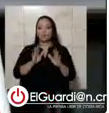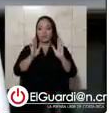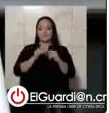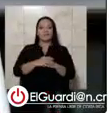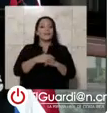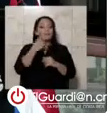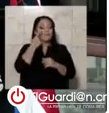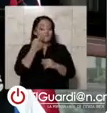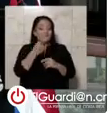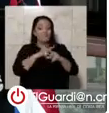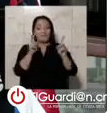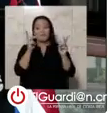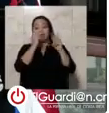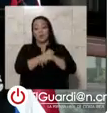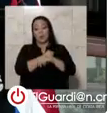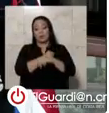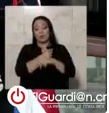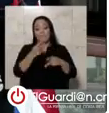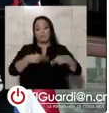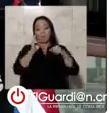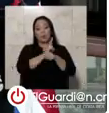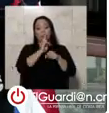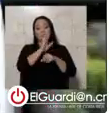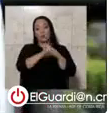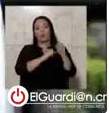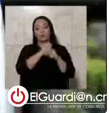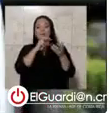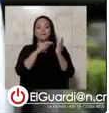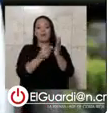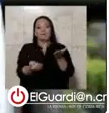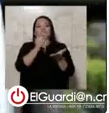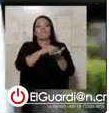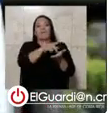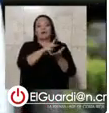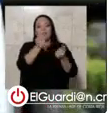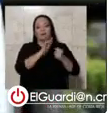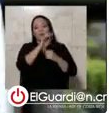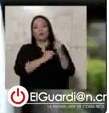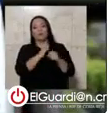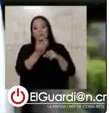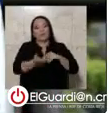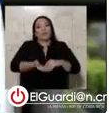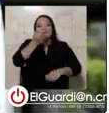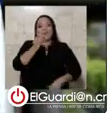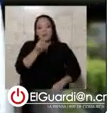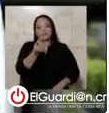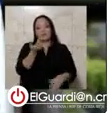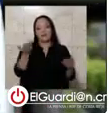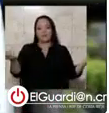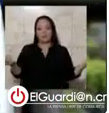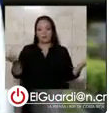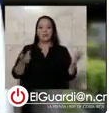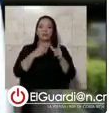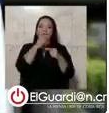vida útil del carro la establece con 5 años, entonces hay que repagar el carro en 5 años, entonces eso eleva todavía más las tarifas. Por eso es que hay que ir